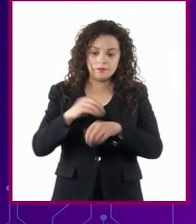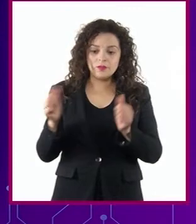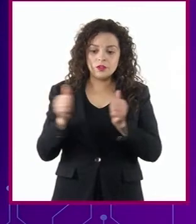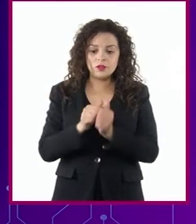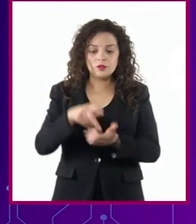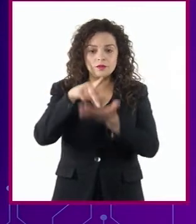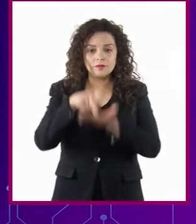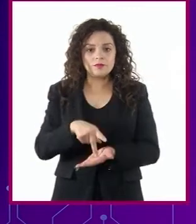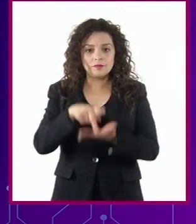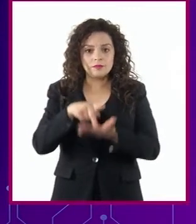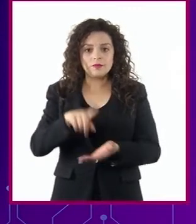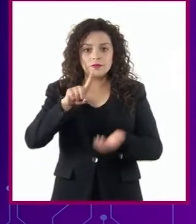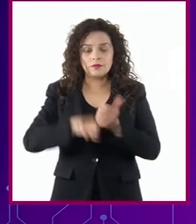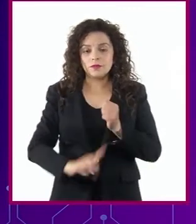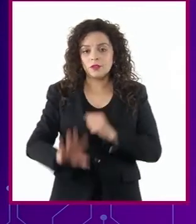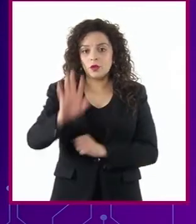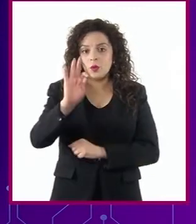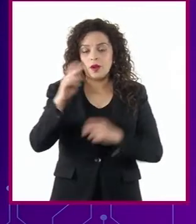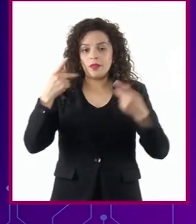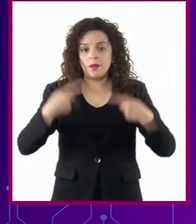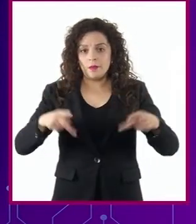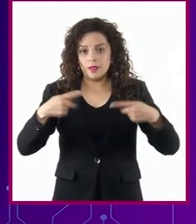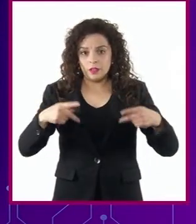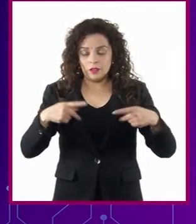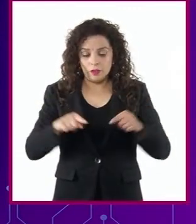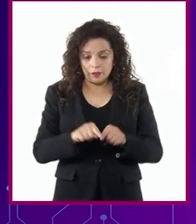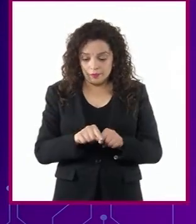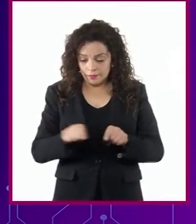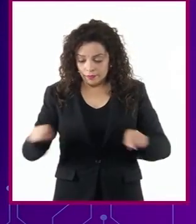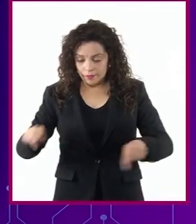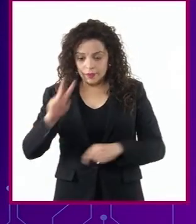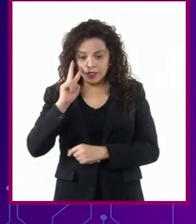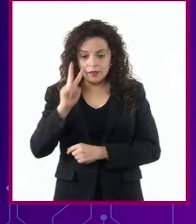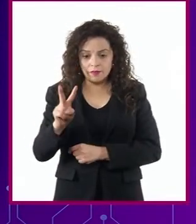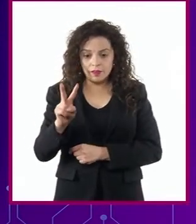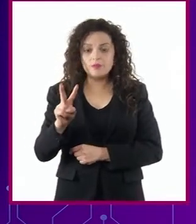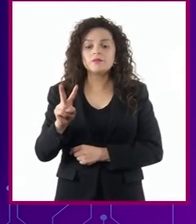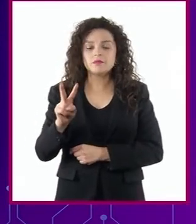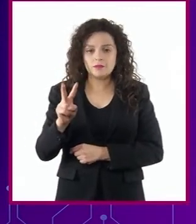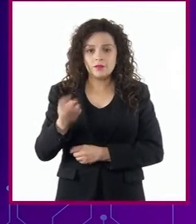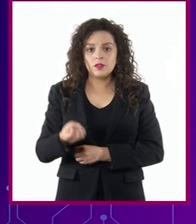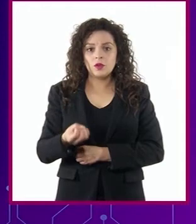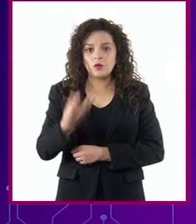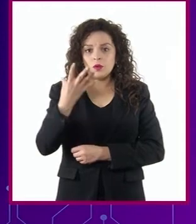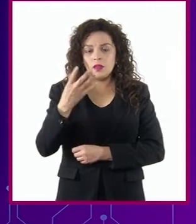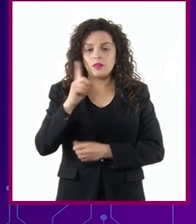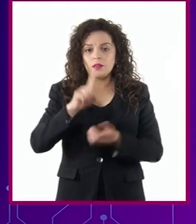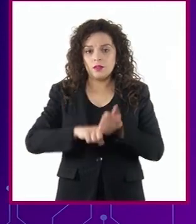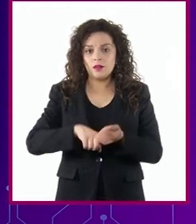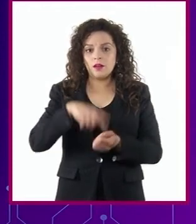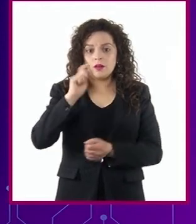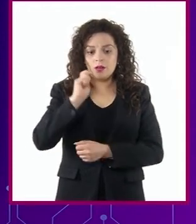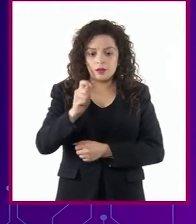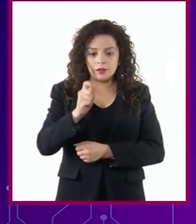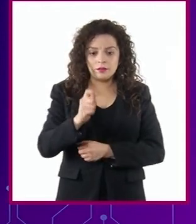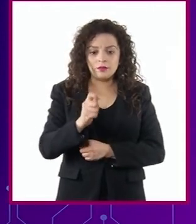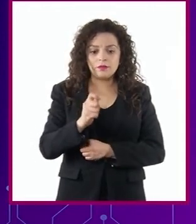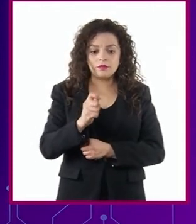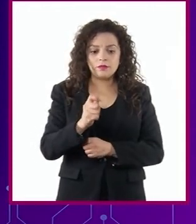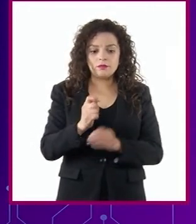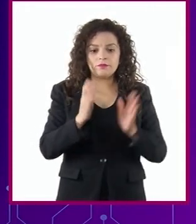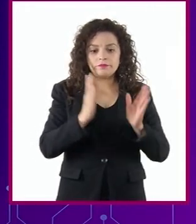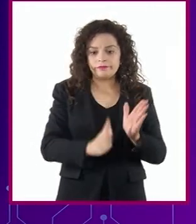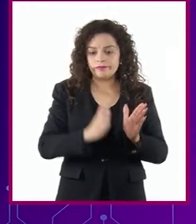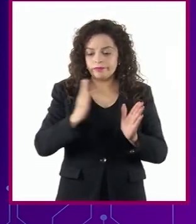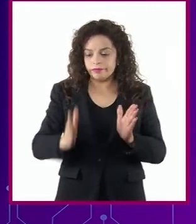de 40 personas. En el eje horizontal se encuentran ubicadas las marcas de clase de cada uno de los intervalos. Aunque